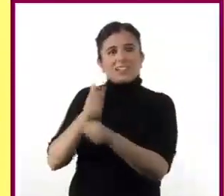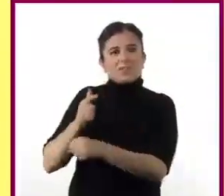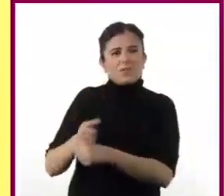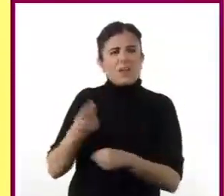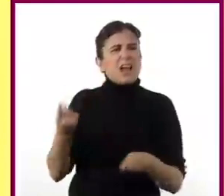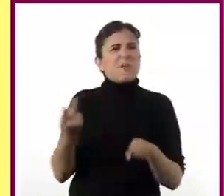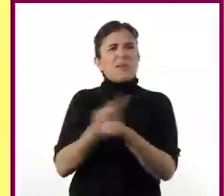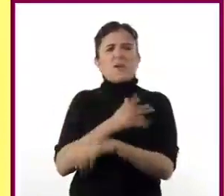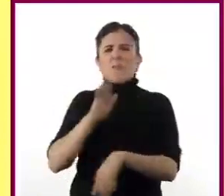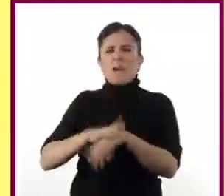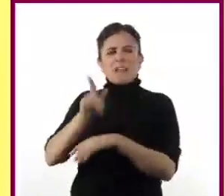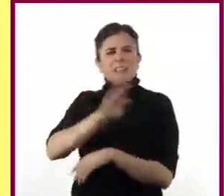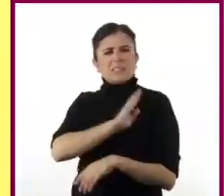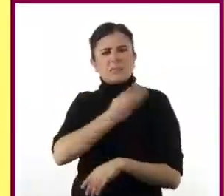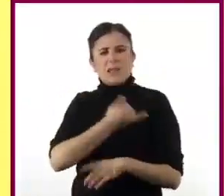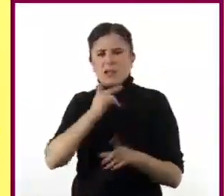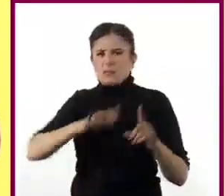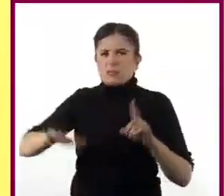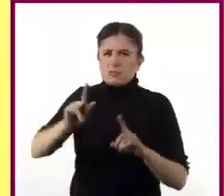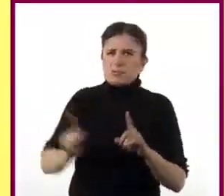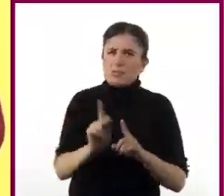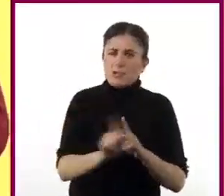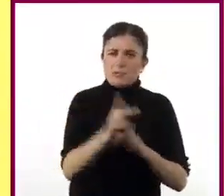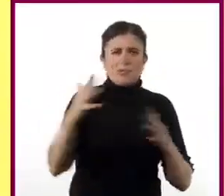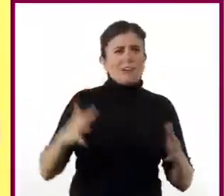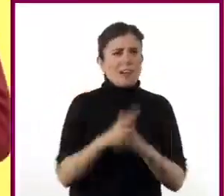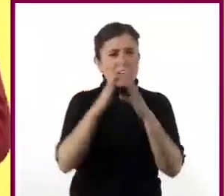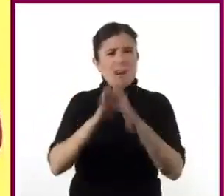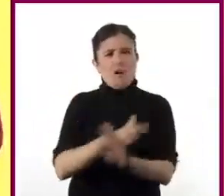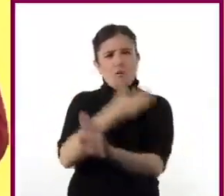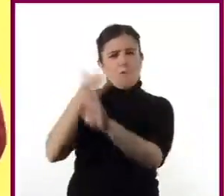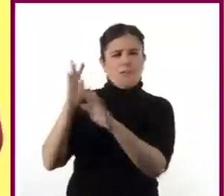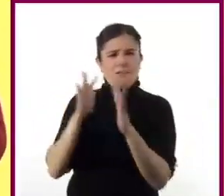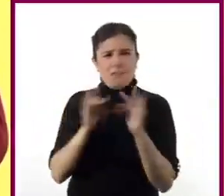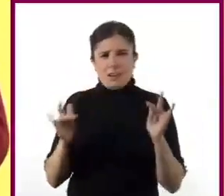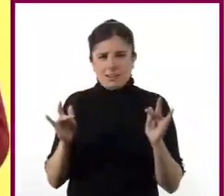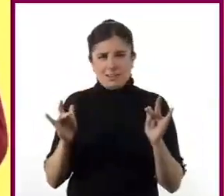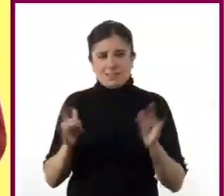ocurrió en España y sus colonias a partir de la guerra contra los franceses.